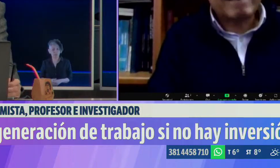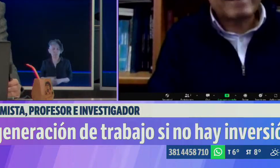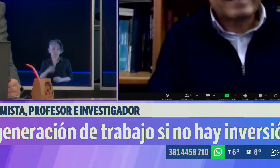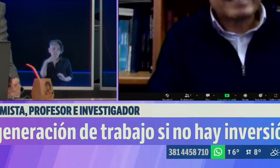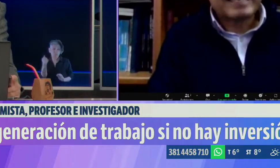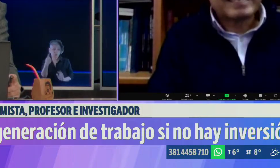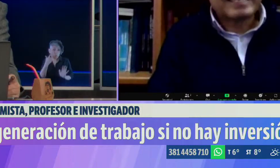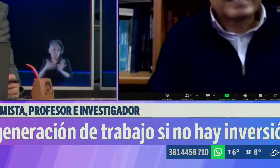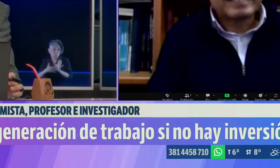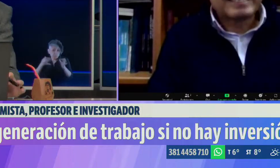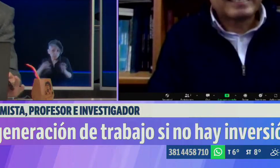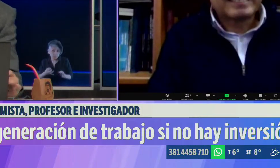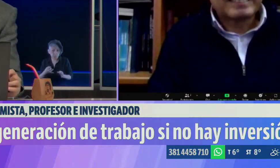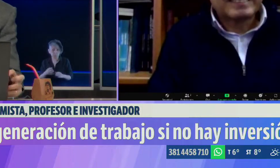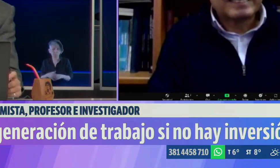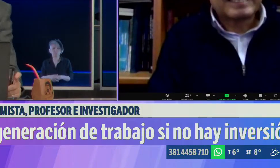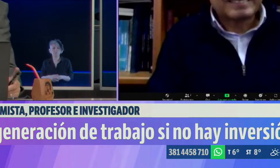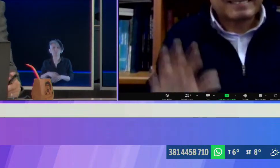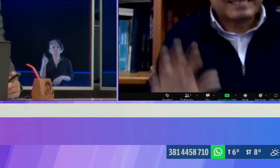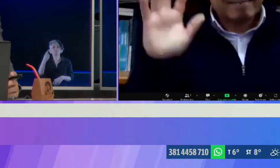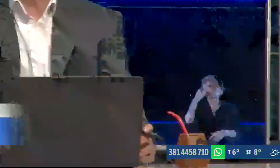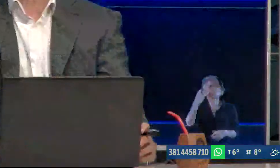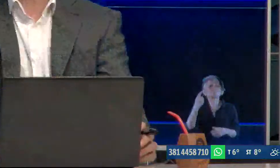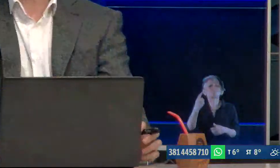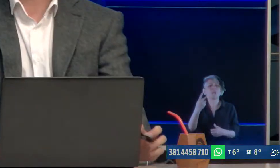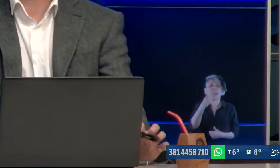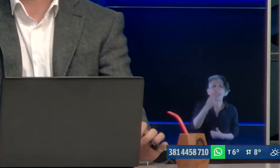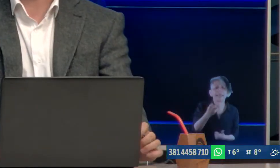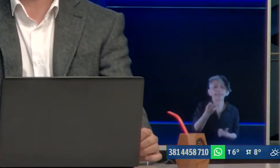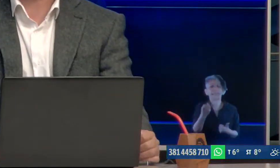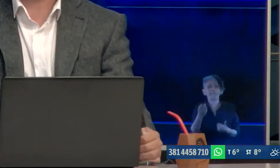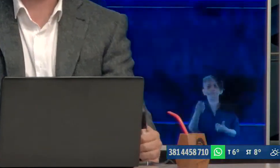Buenos días. Que esté bien, hasta luego. Bueno,